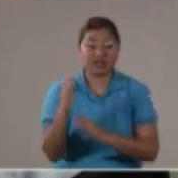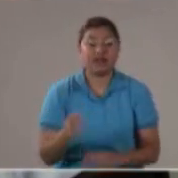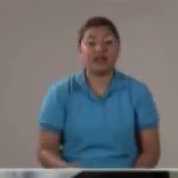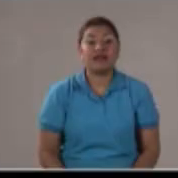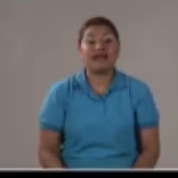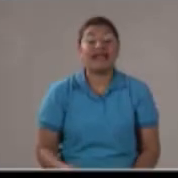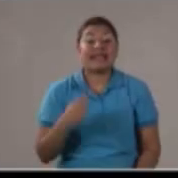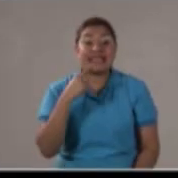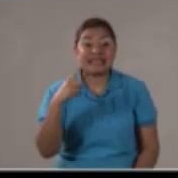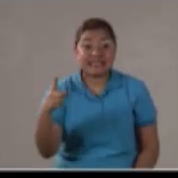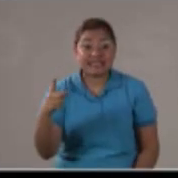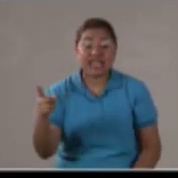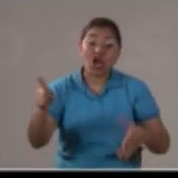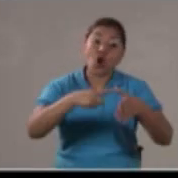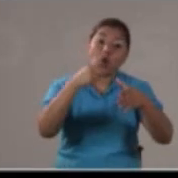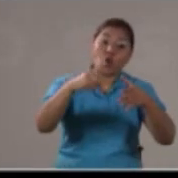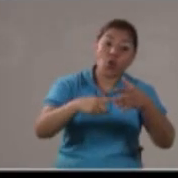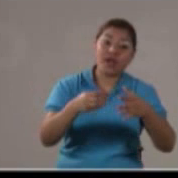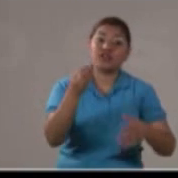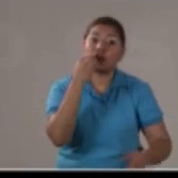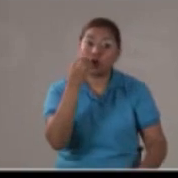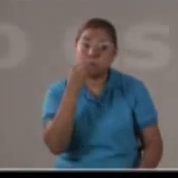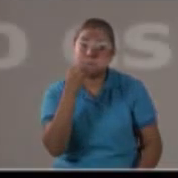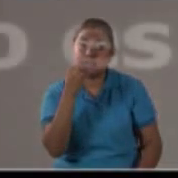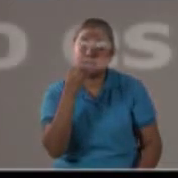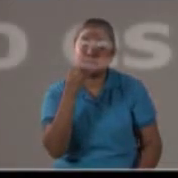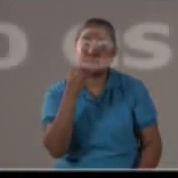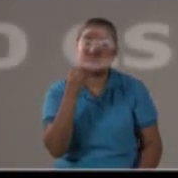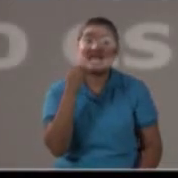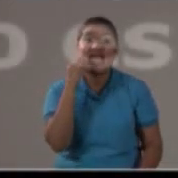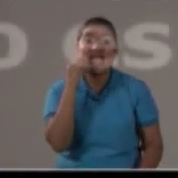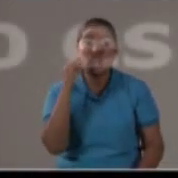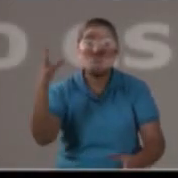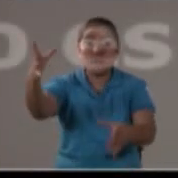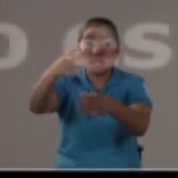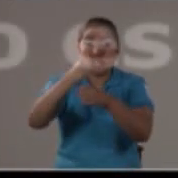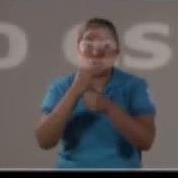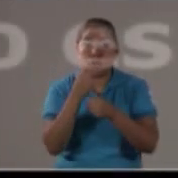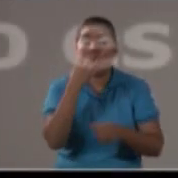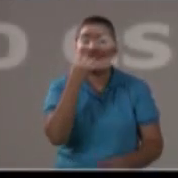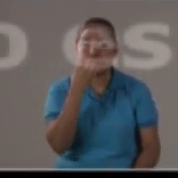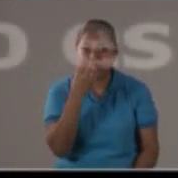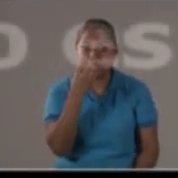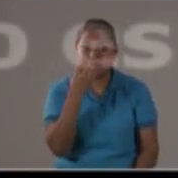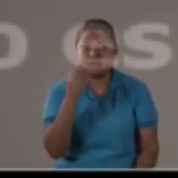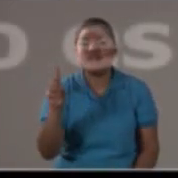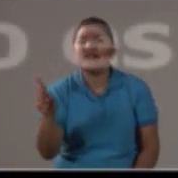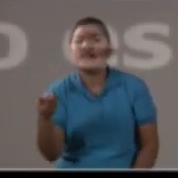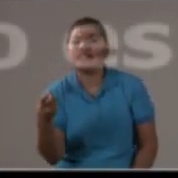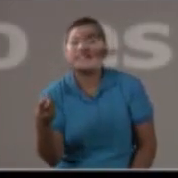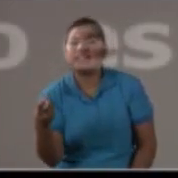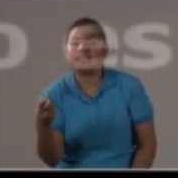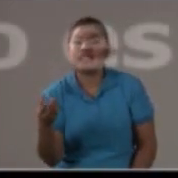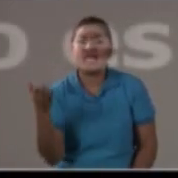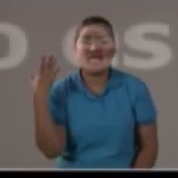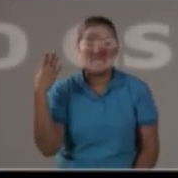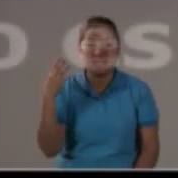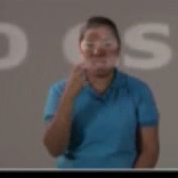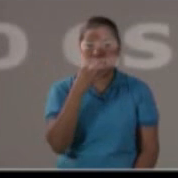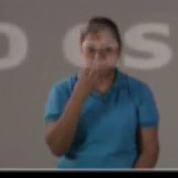Mientras comían, él tomó pan. ¿Quién le dio el pan?